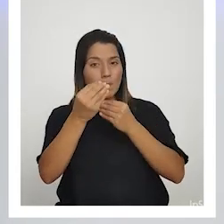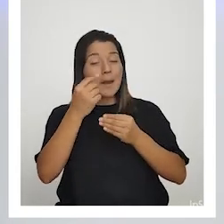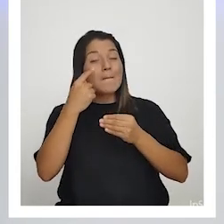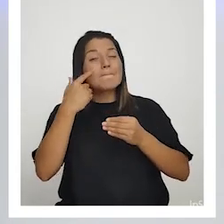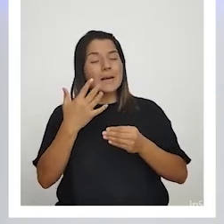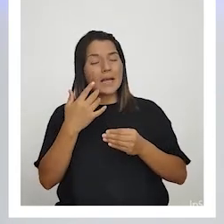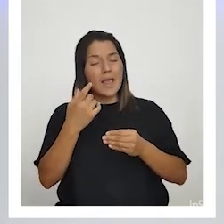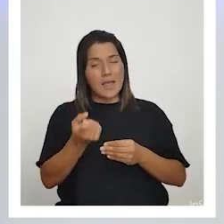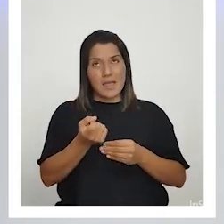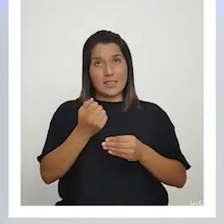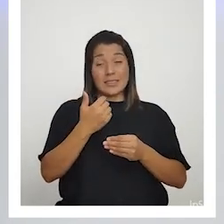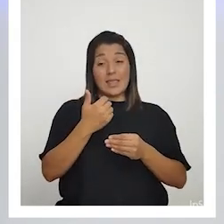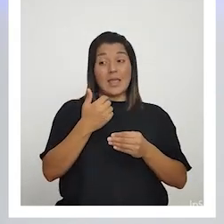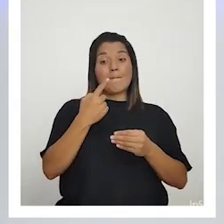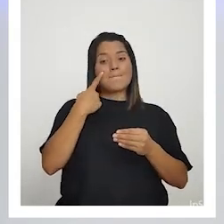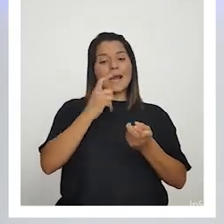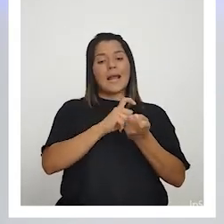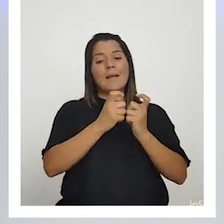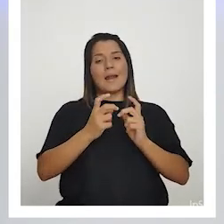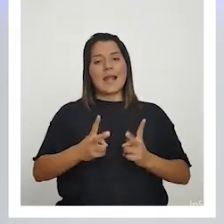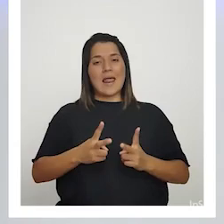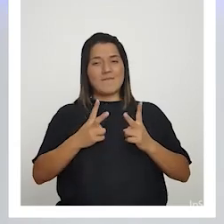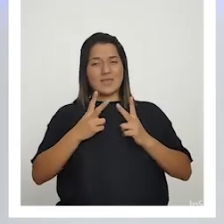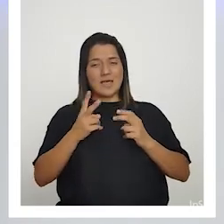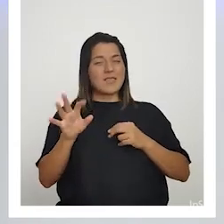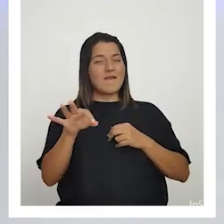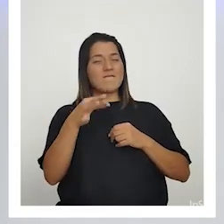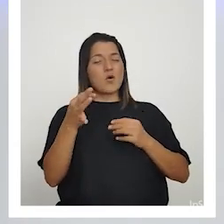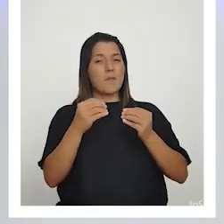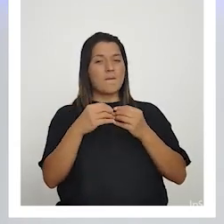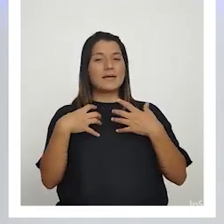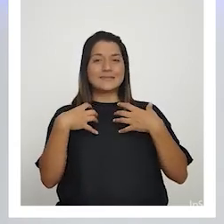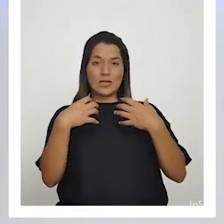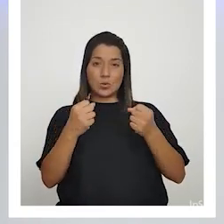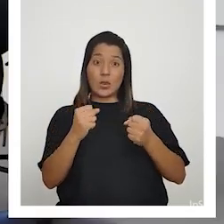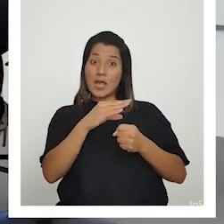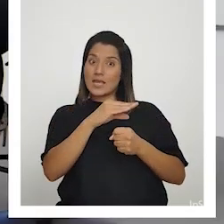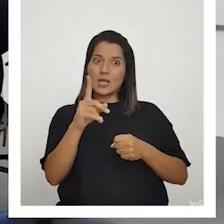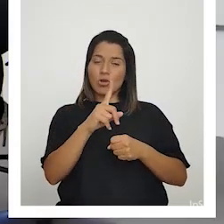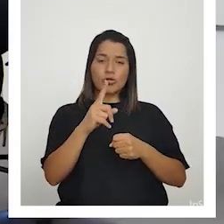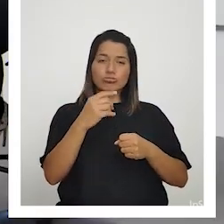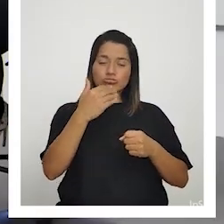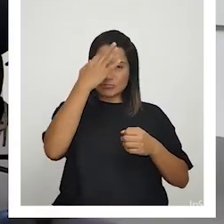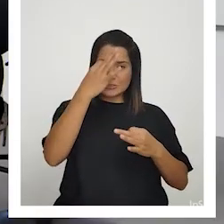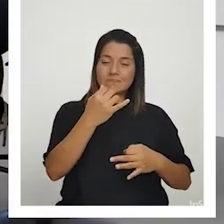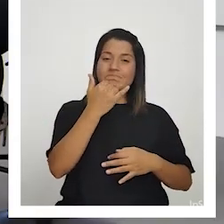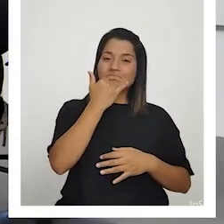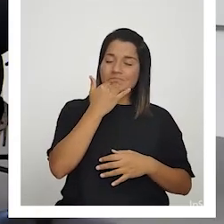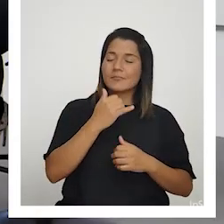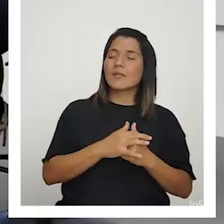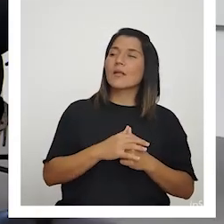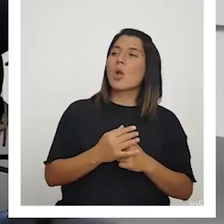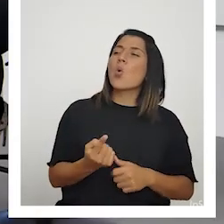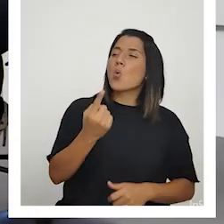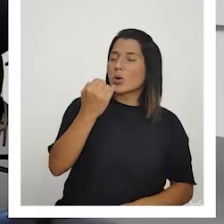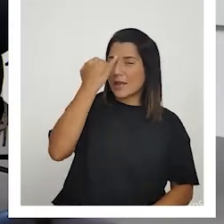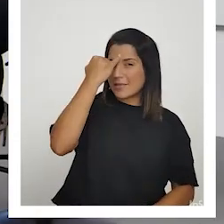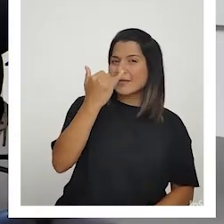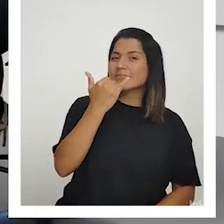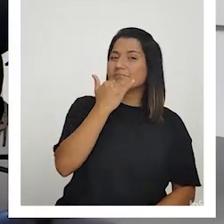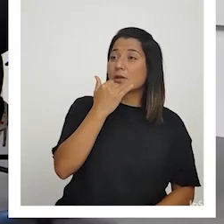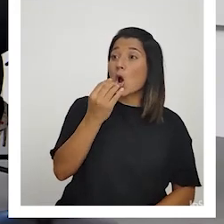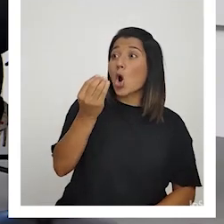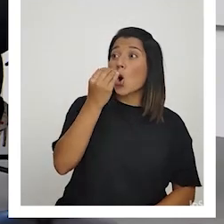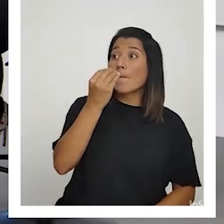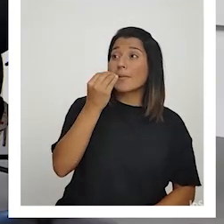saludable y no irse a los extremos, ¿verdad? Que muchas veces pasa. Existe un mito de que comer saludable es caro. Y yo creo que